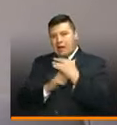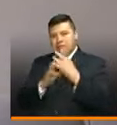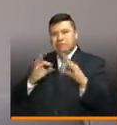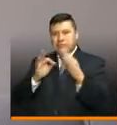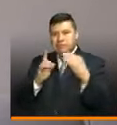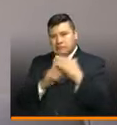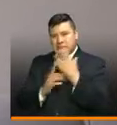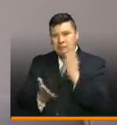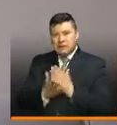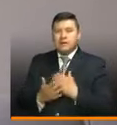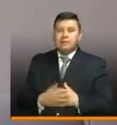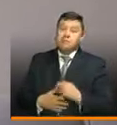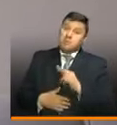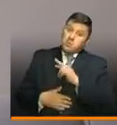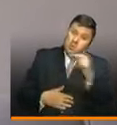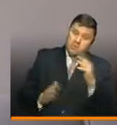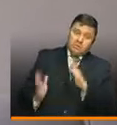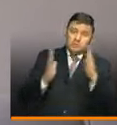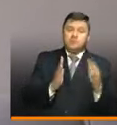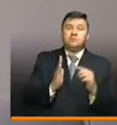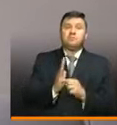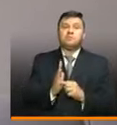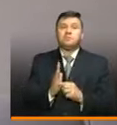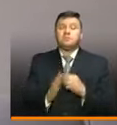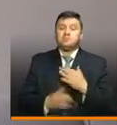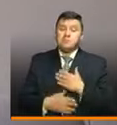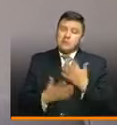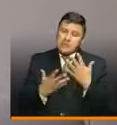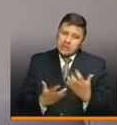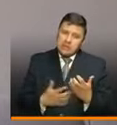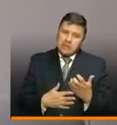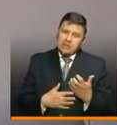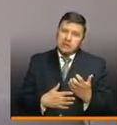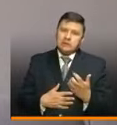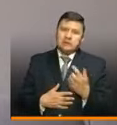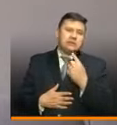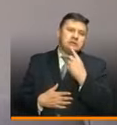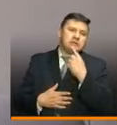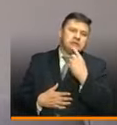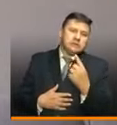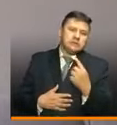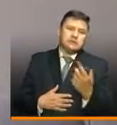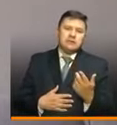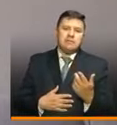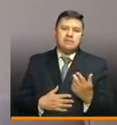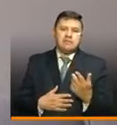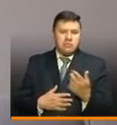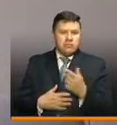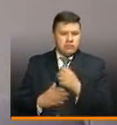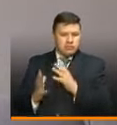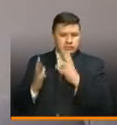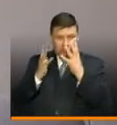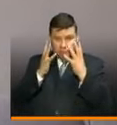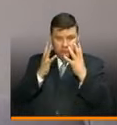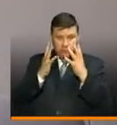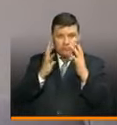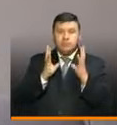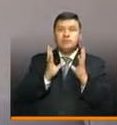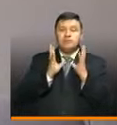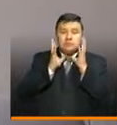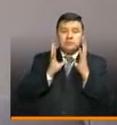importante. Otra de las cosas que queríamos decir es esta parte del